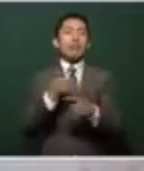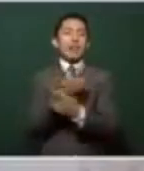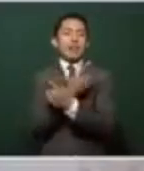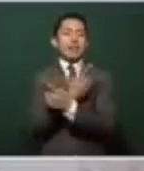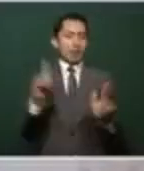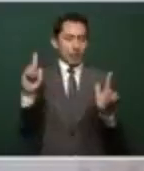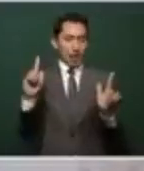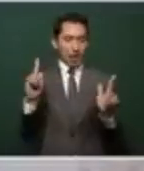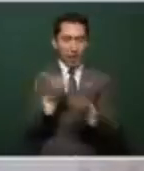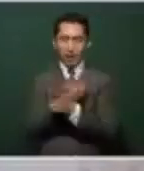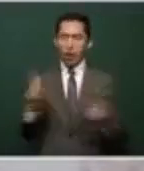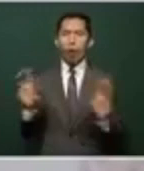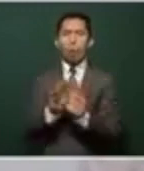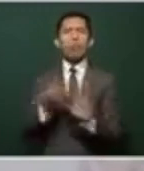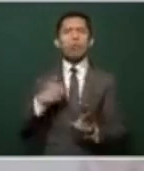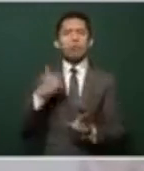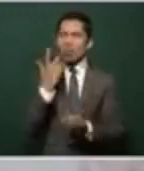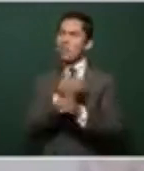la libertad se conquista.